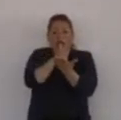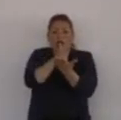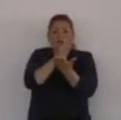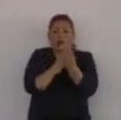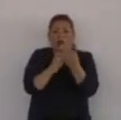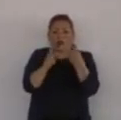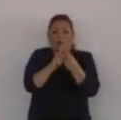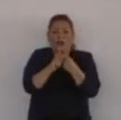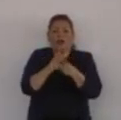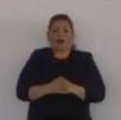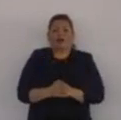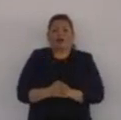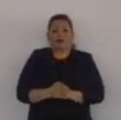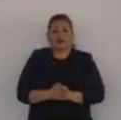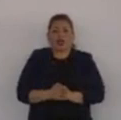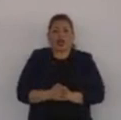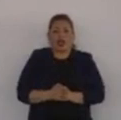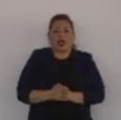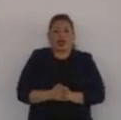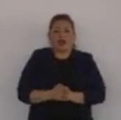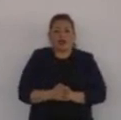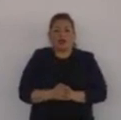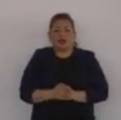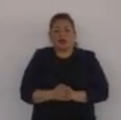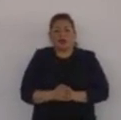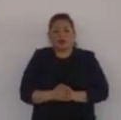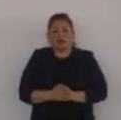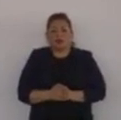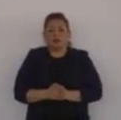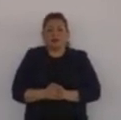el país. Y además,